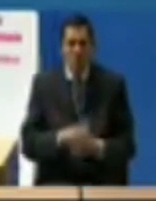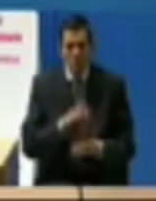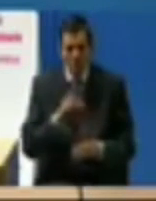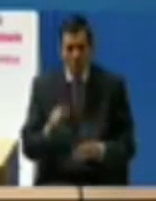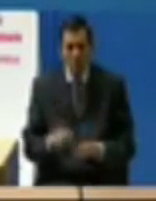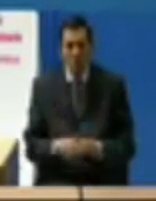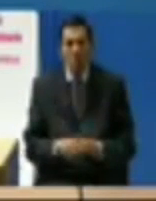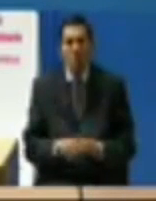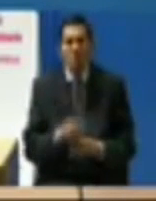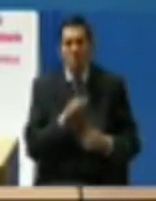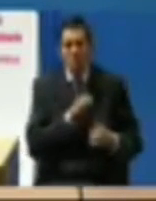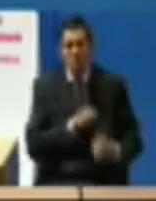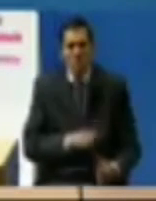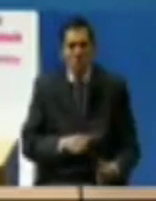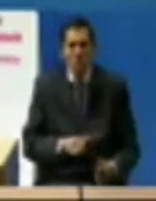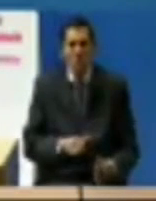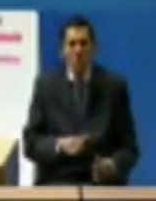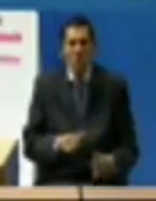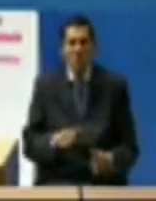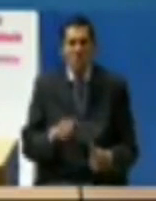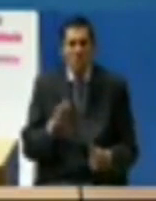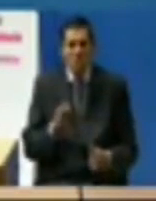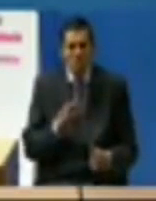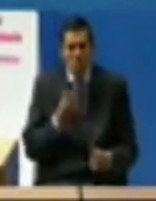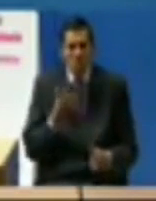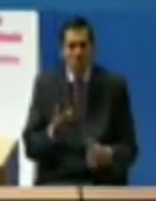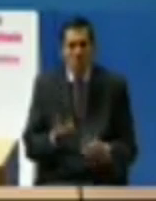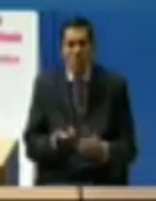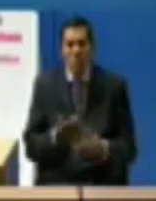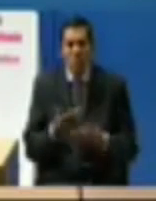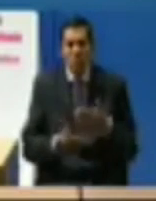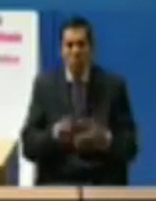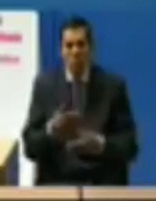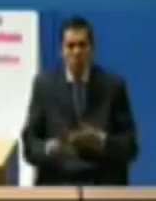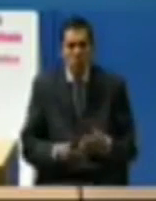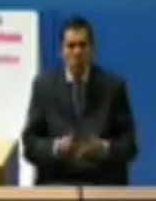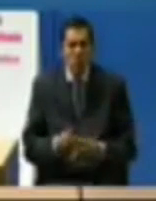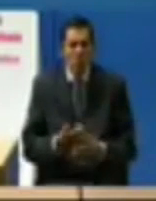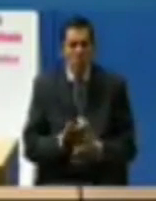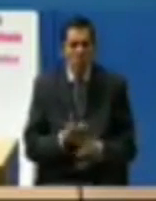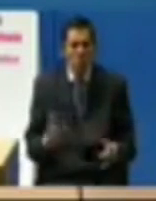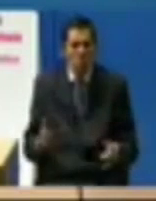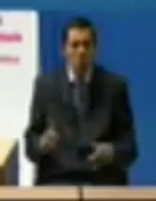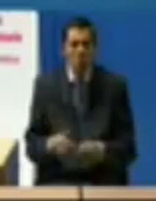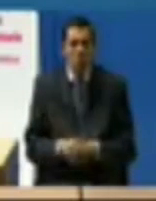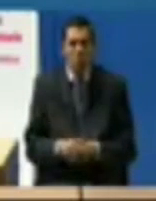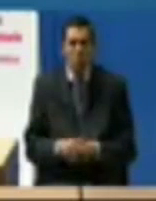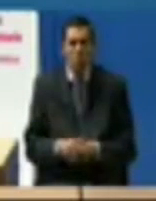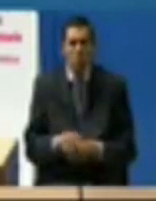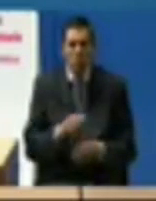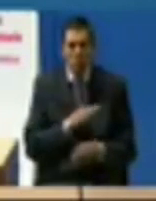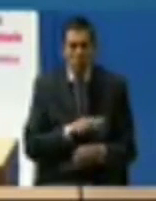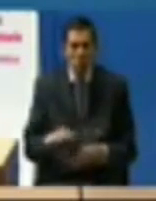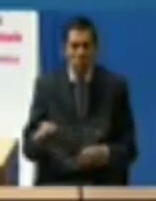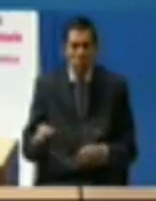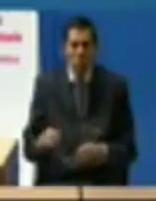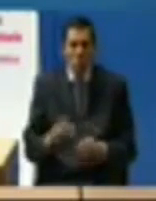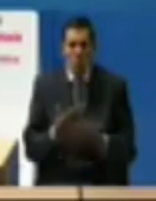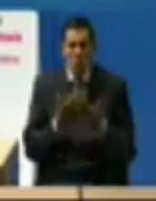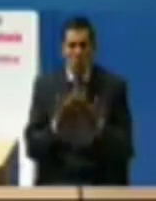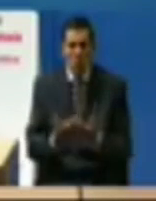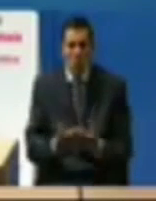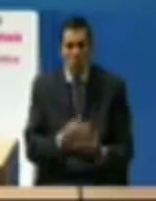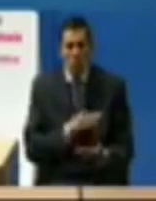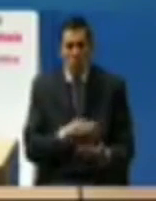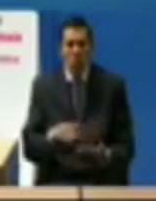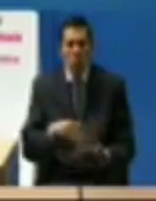trabajar en colectivo por mejorar y superar las diferencias existentes, pues ello solo será en beneficio pues, de todas y